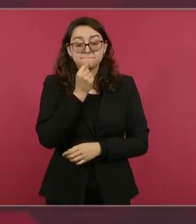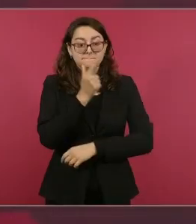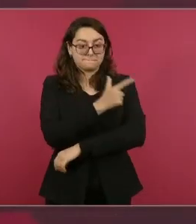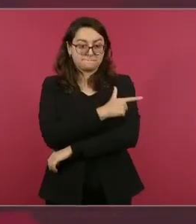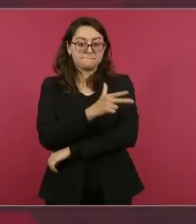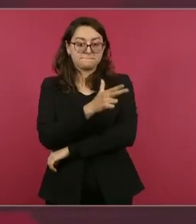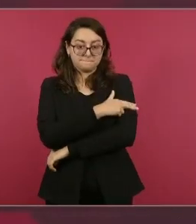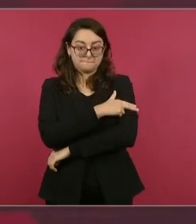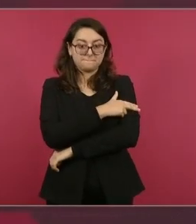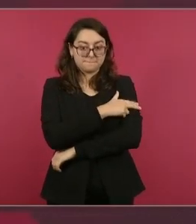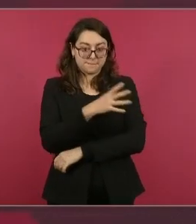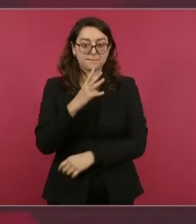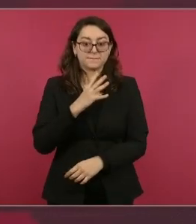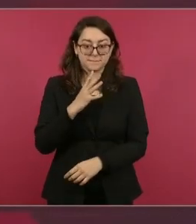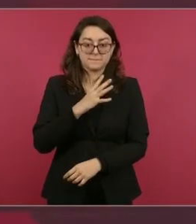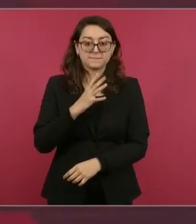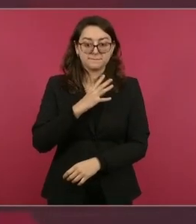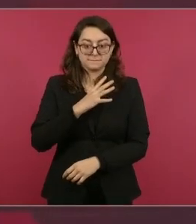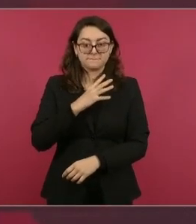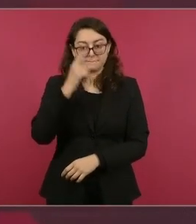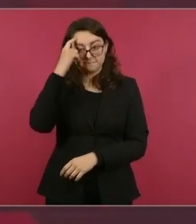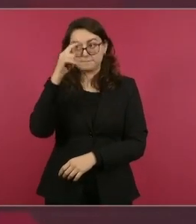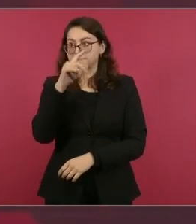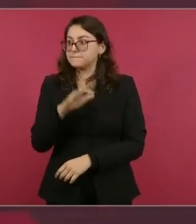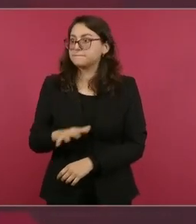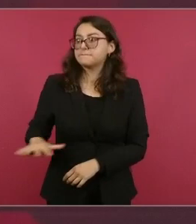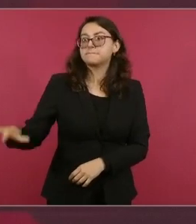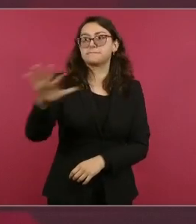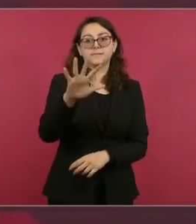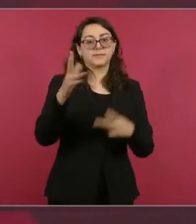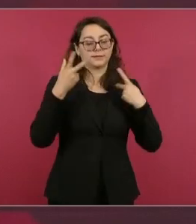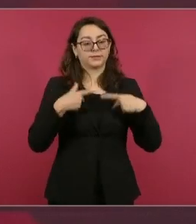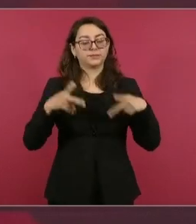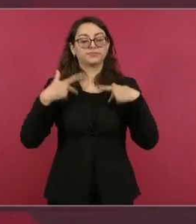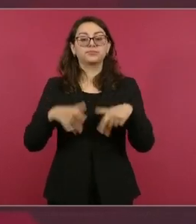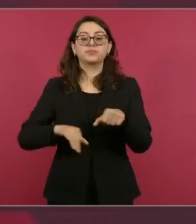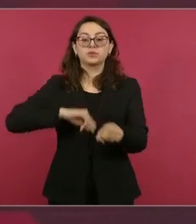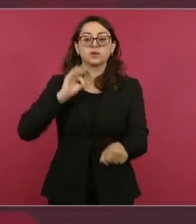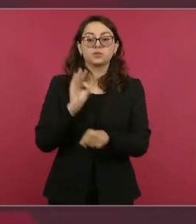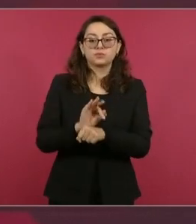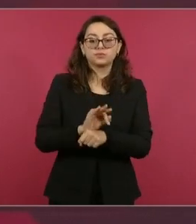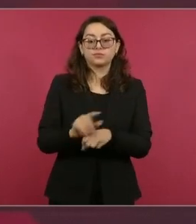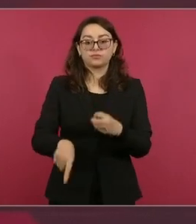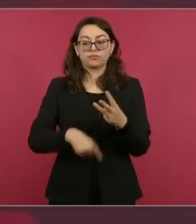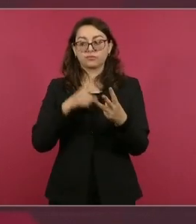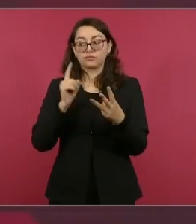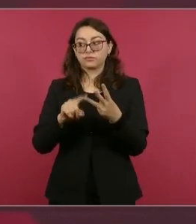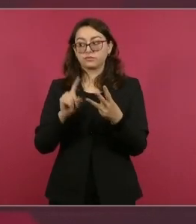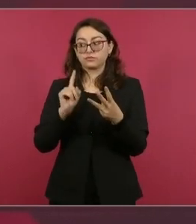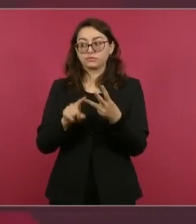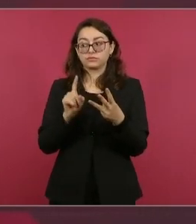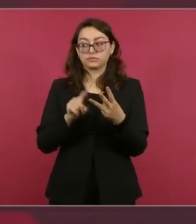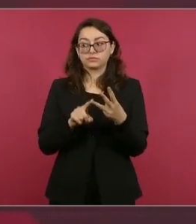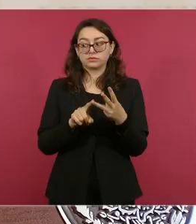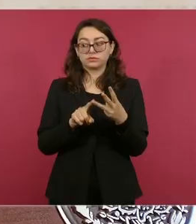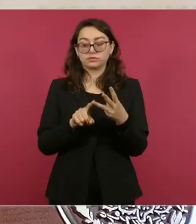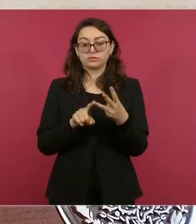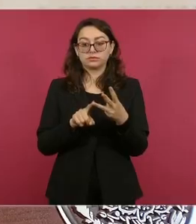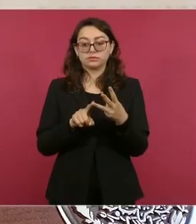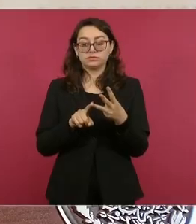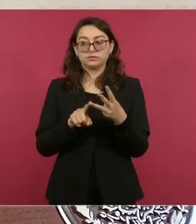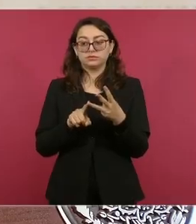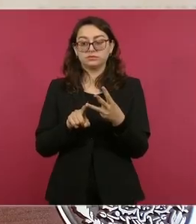de la Guardia Nacional para proteger al pueblo. La tercera misión es